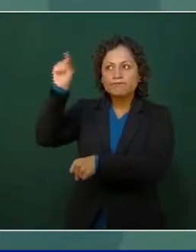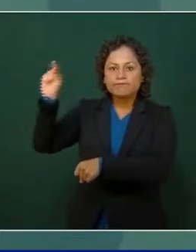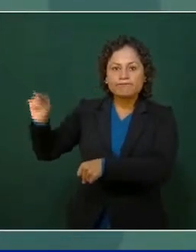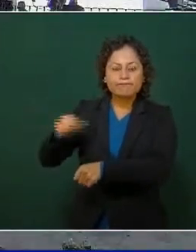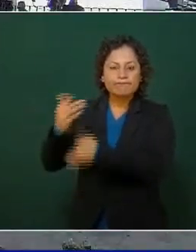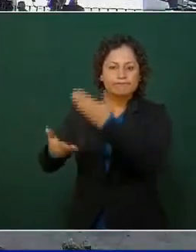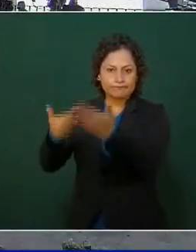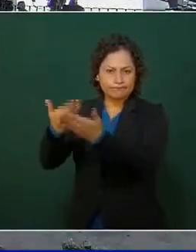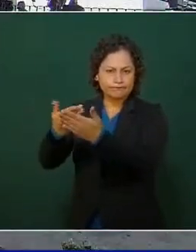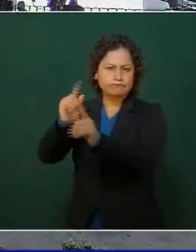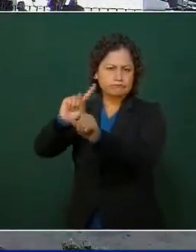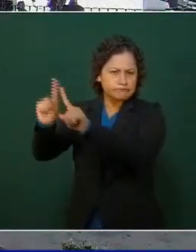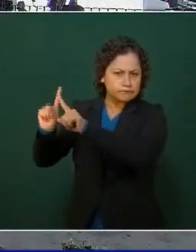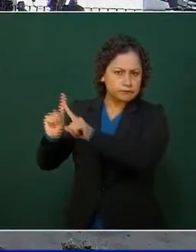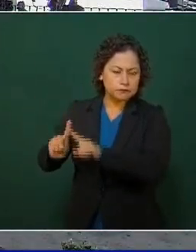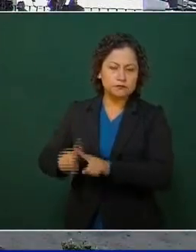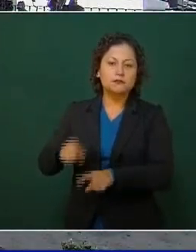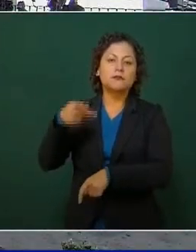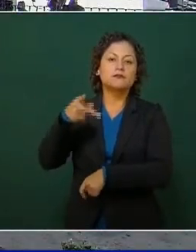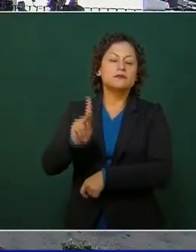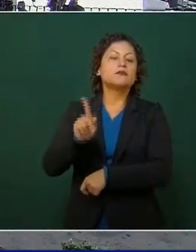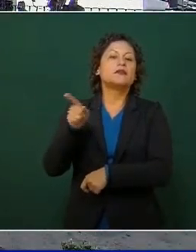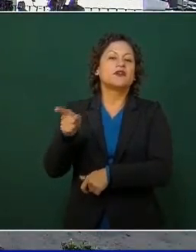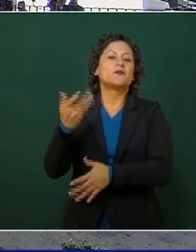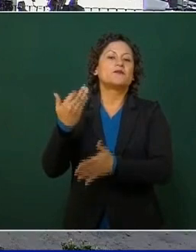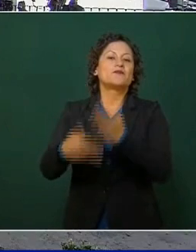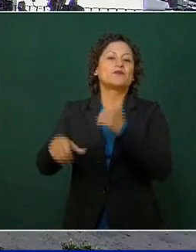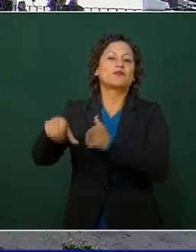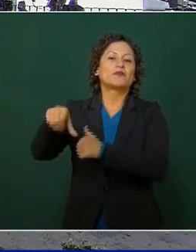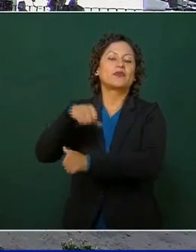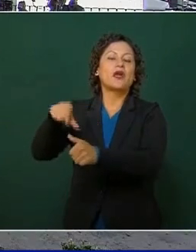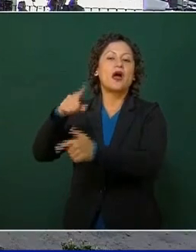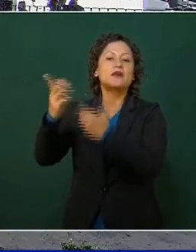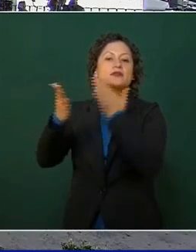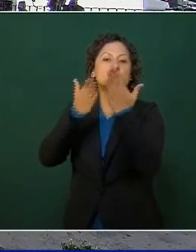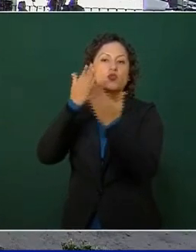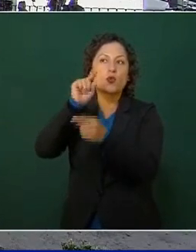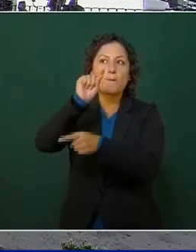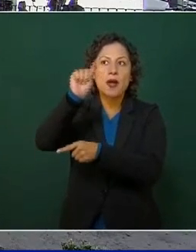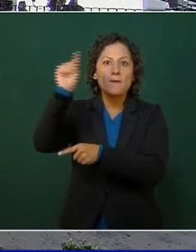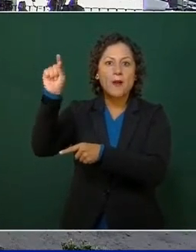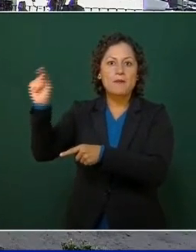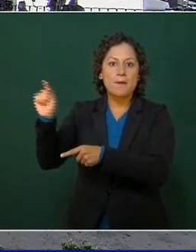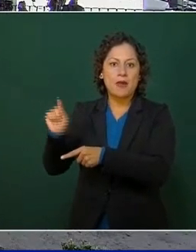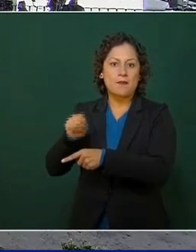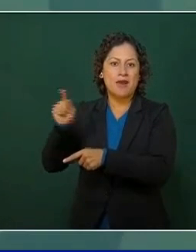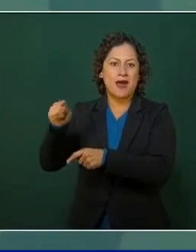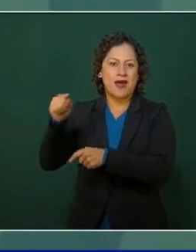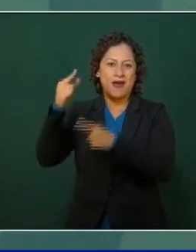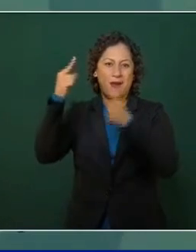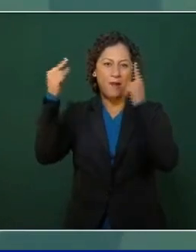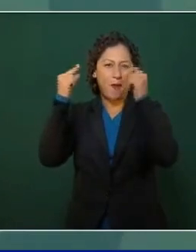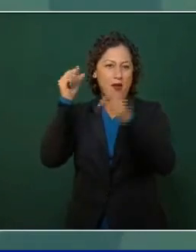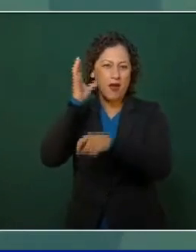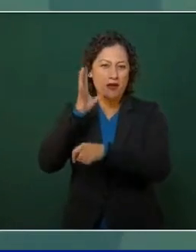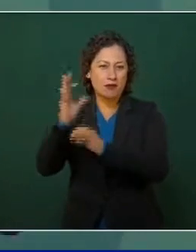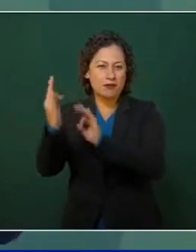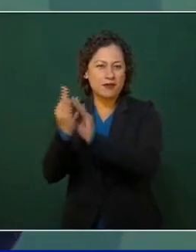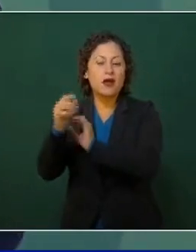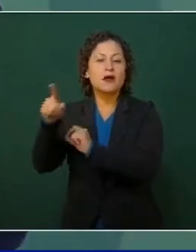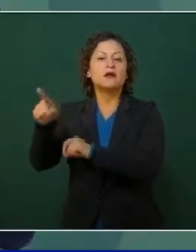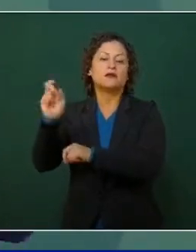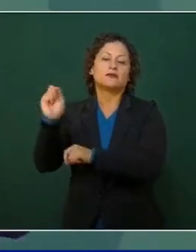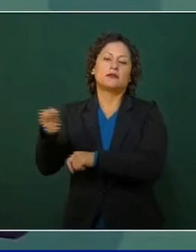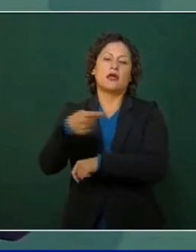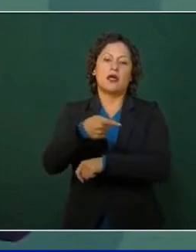no tienen esta parte de la rotación de los médicos residentes de último año. Entonces, los de Tlaxcala antes